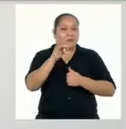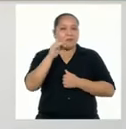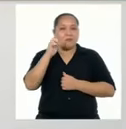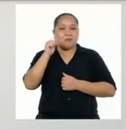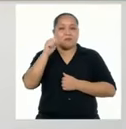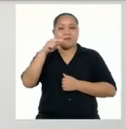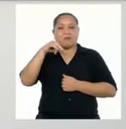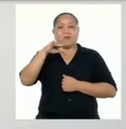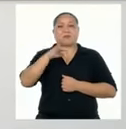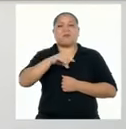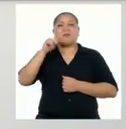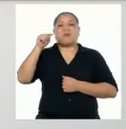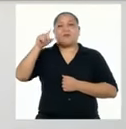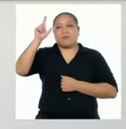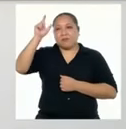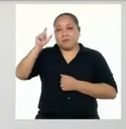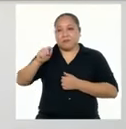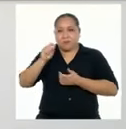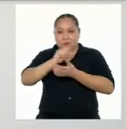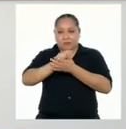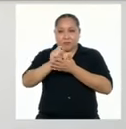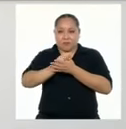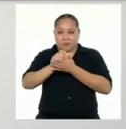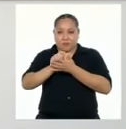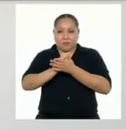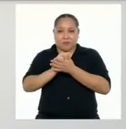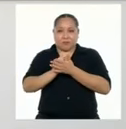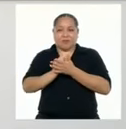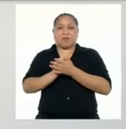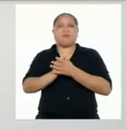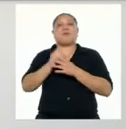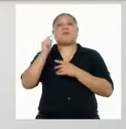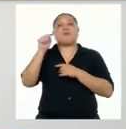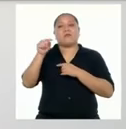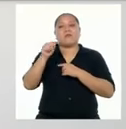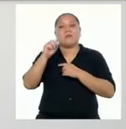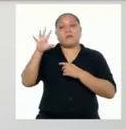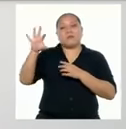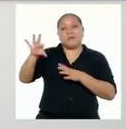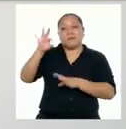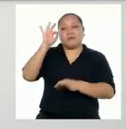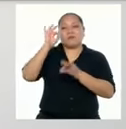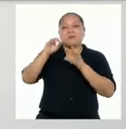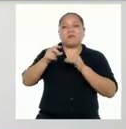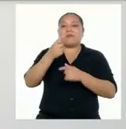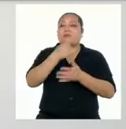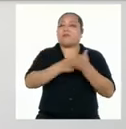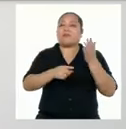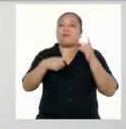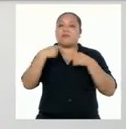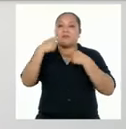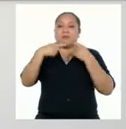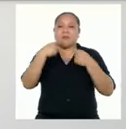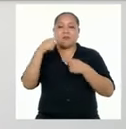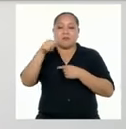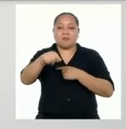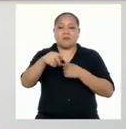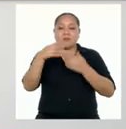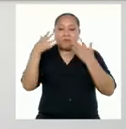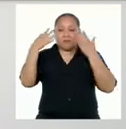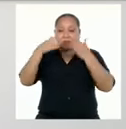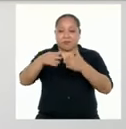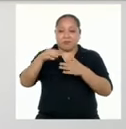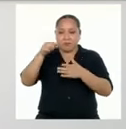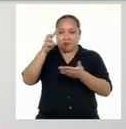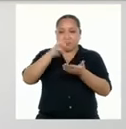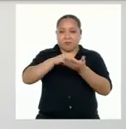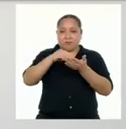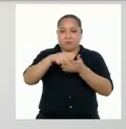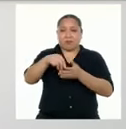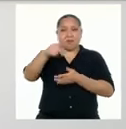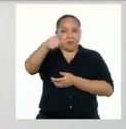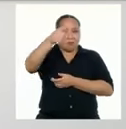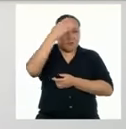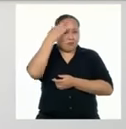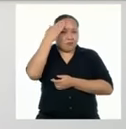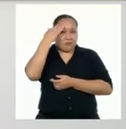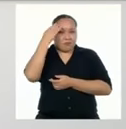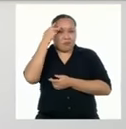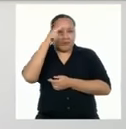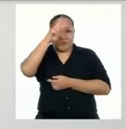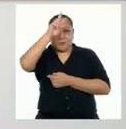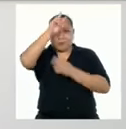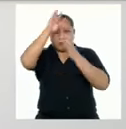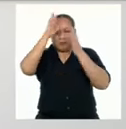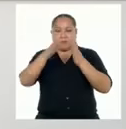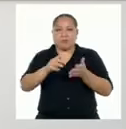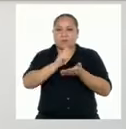que el autor elige qué contar y a qué darle más énfasis. ¿Sabían que hubo un peruano que